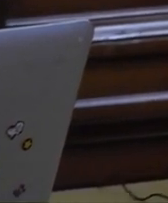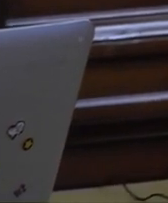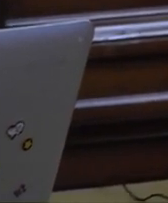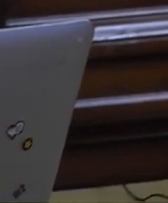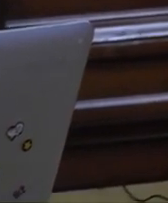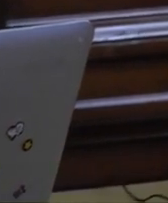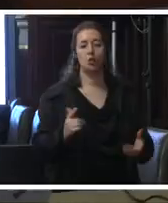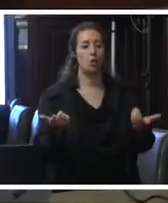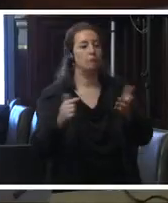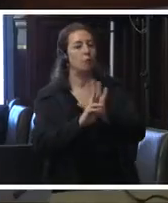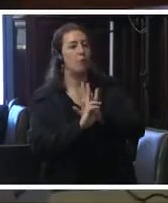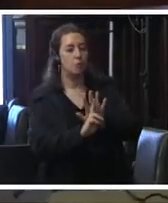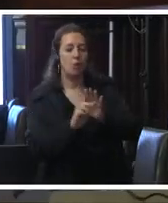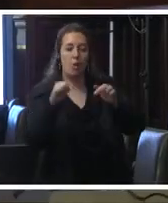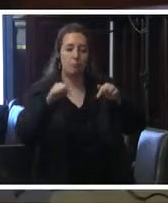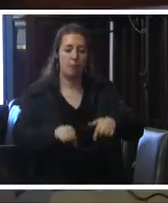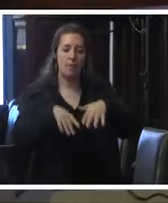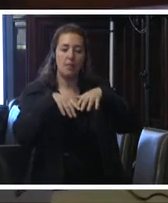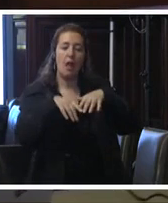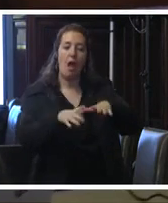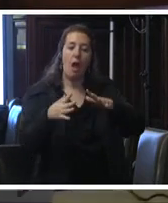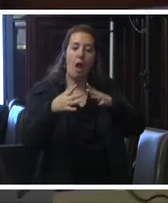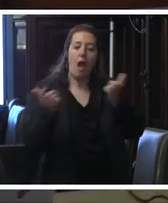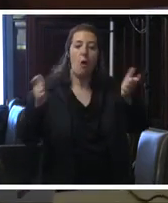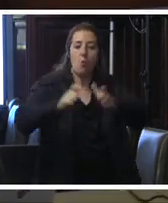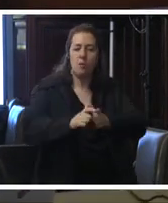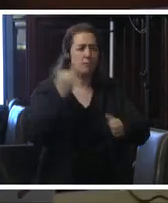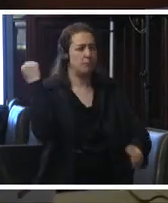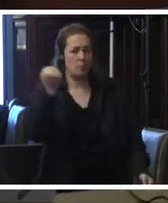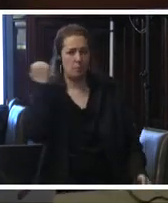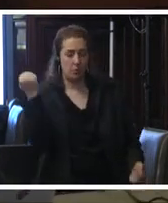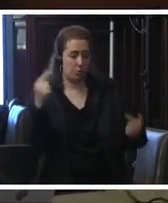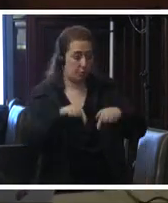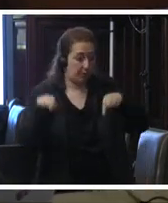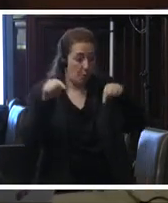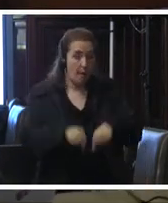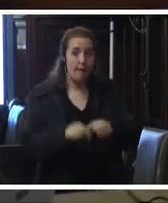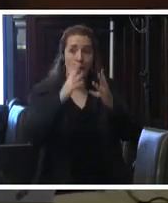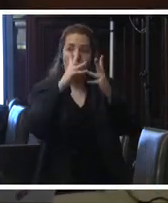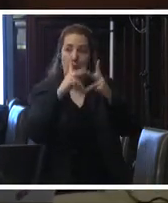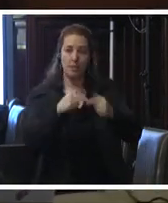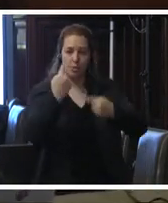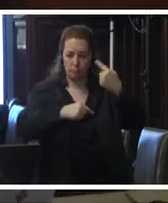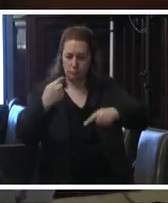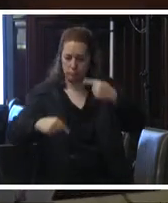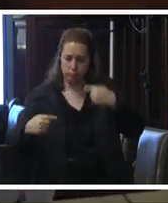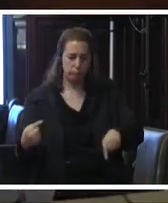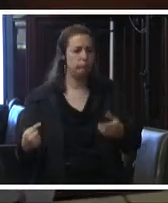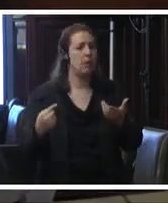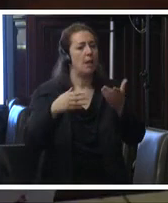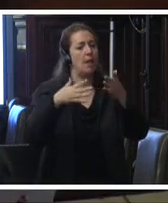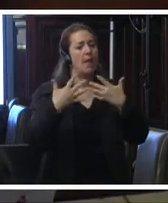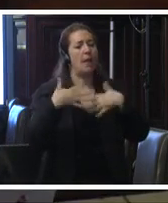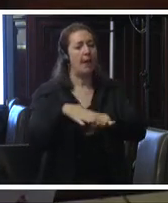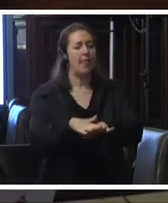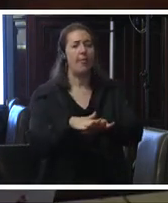es sumamente importante. Venimos aquí en nombre de varias organizaciones, la Red Latinoamericana de